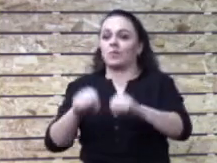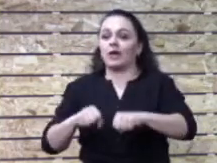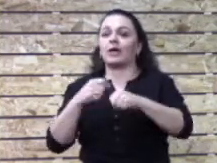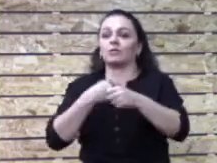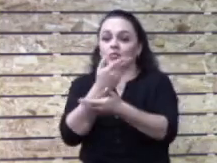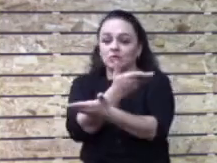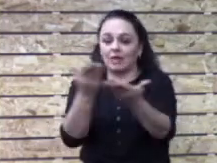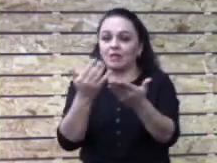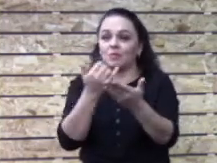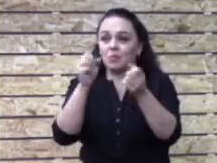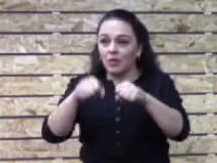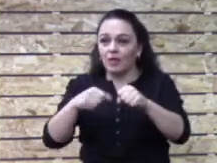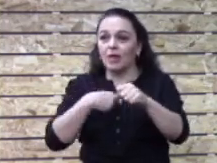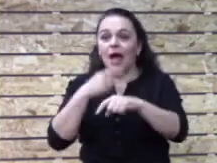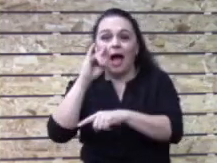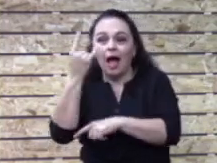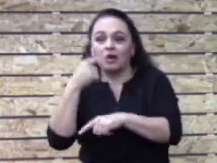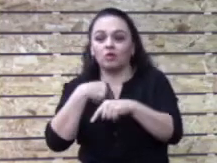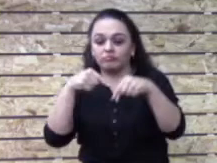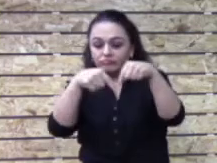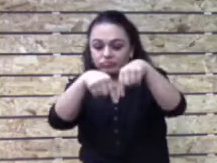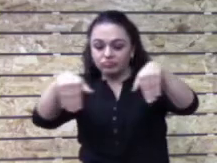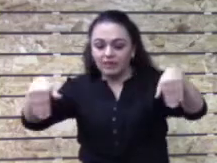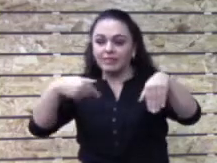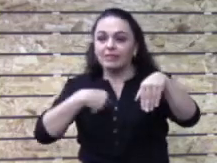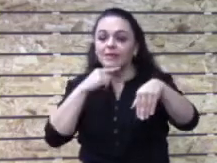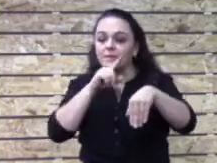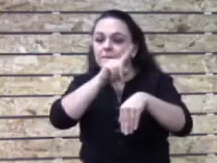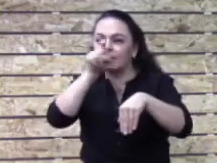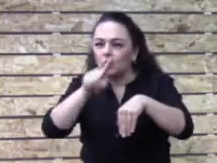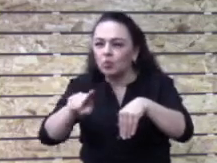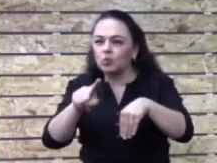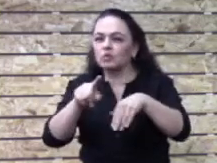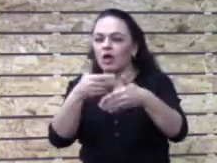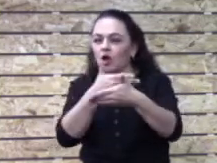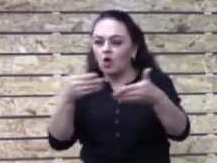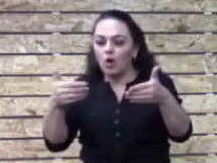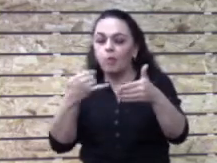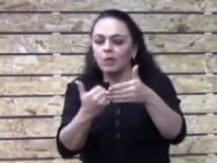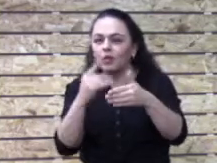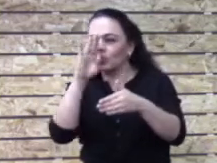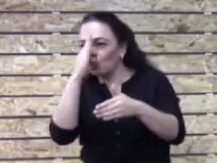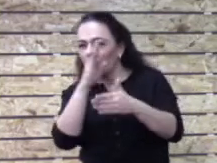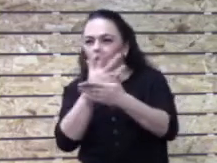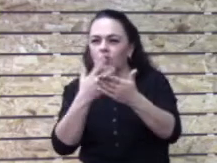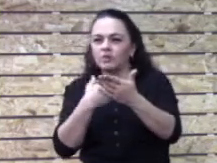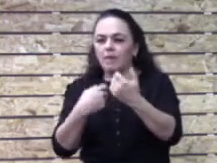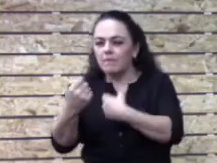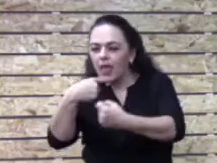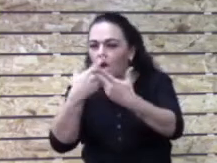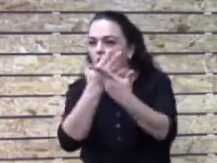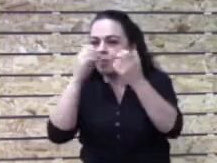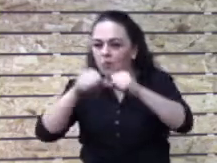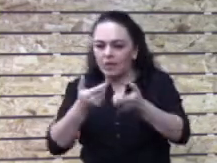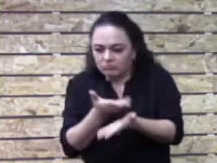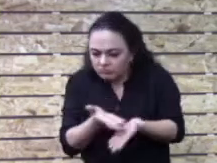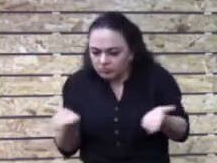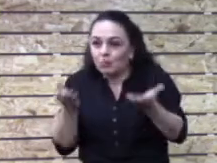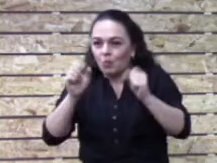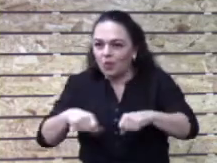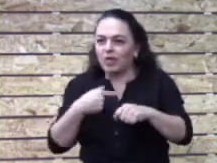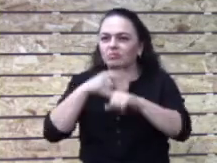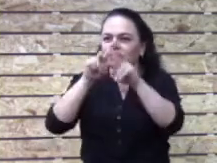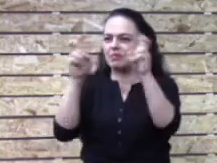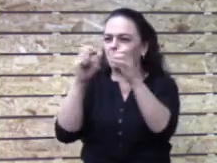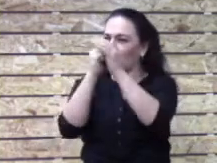participen, pongan aquí preguntas, inquietudes, aquí abajito en la caja de comentarios, reporten sintonía, pongan preguntas, motivos de